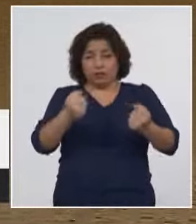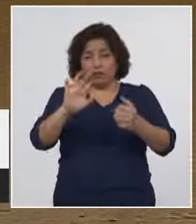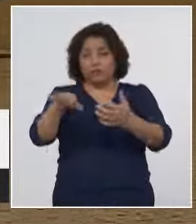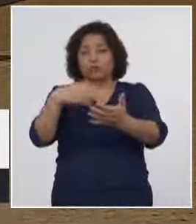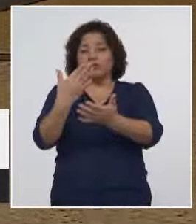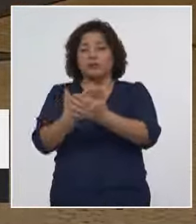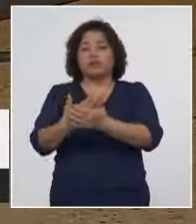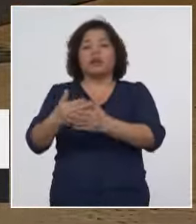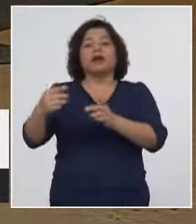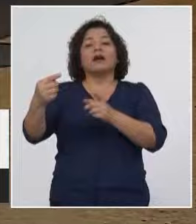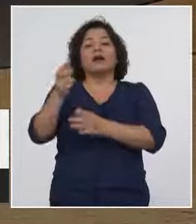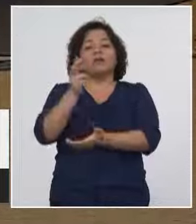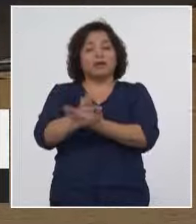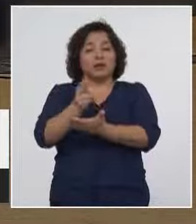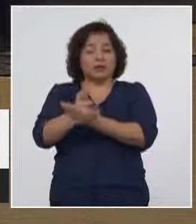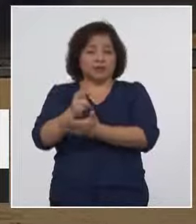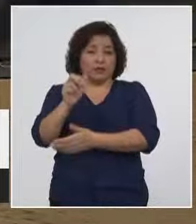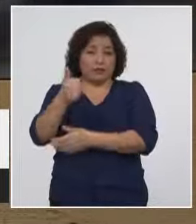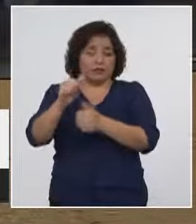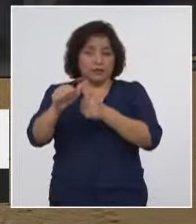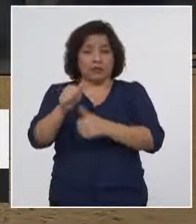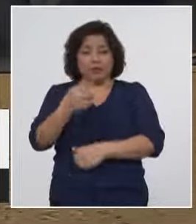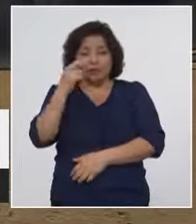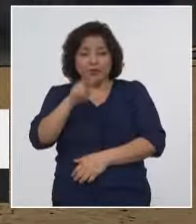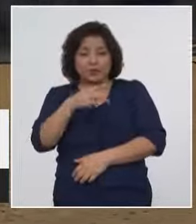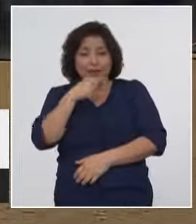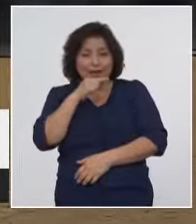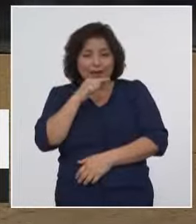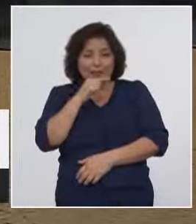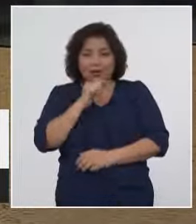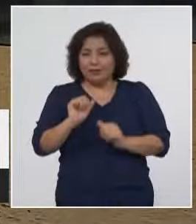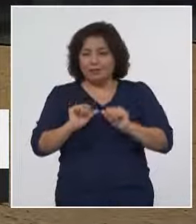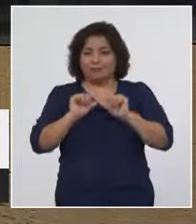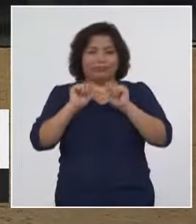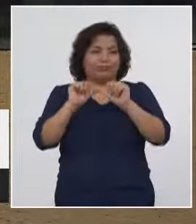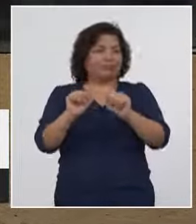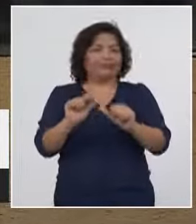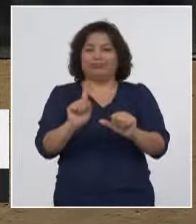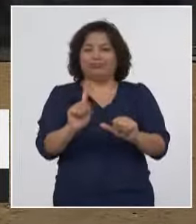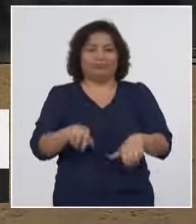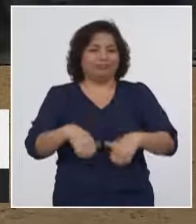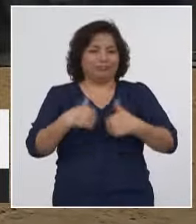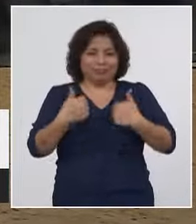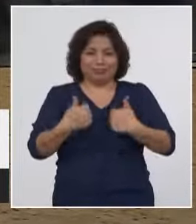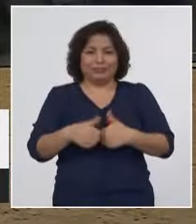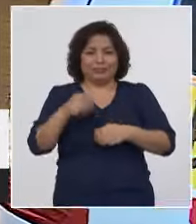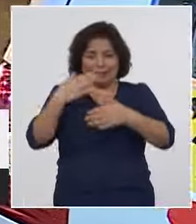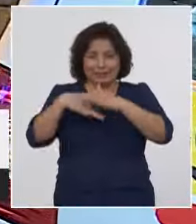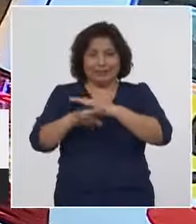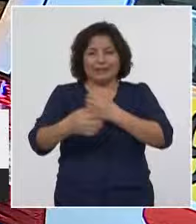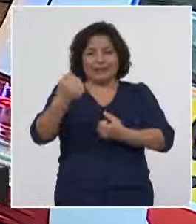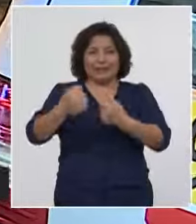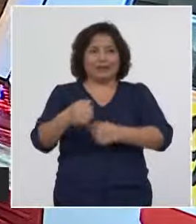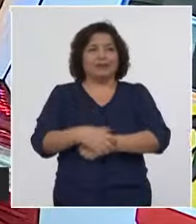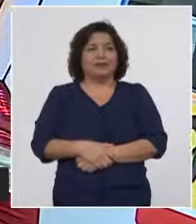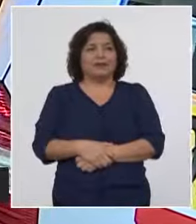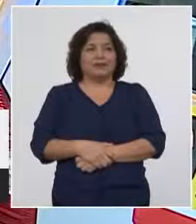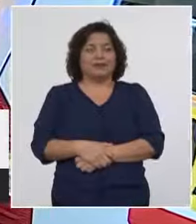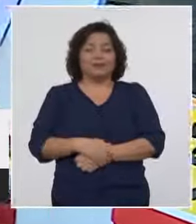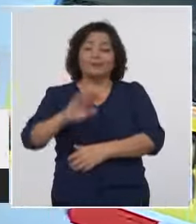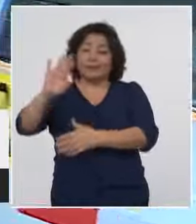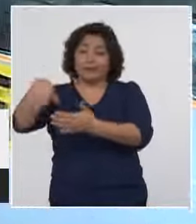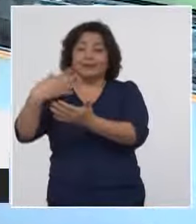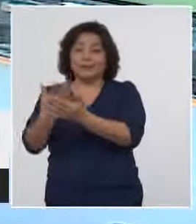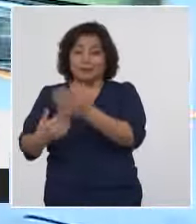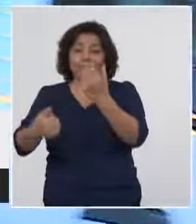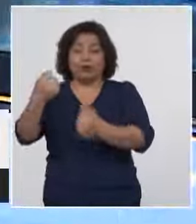Grande y es en este lugar donde se percatan que la mujer permanecía sin vida al interior de este vehículo. Pese a la llegada de un patrullero